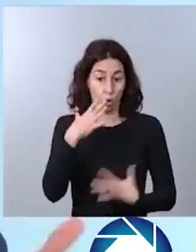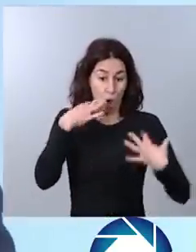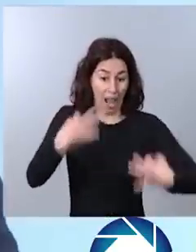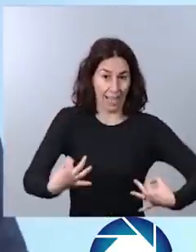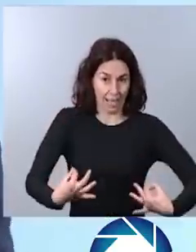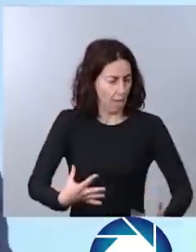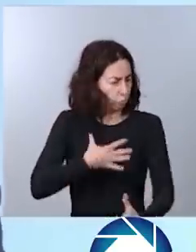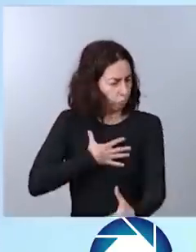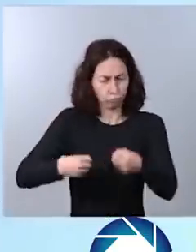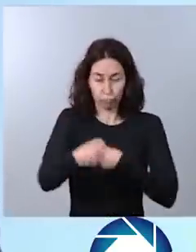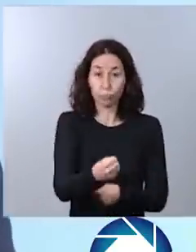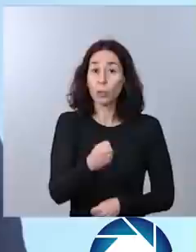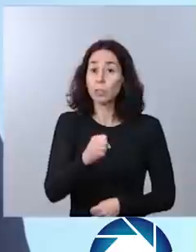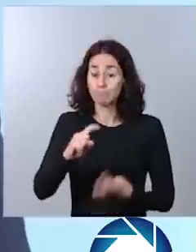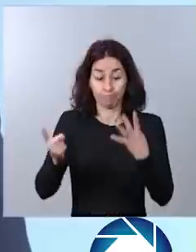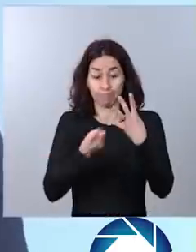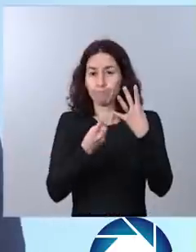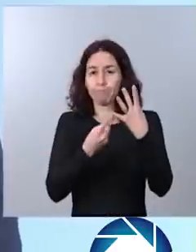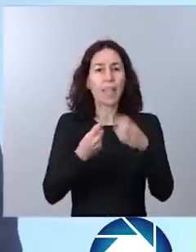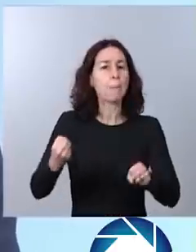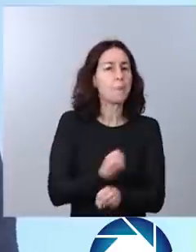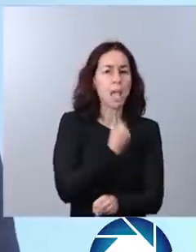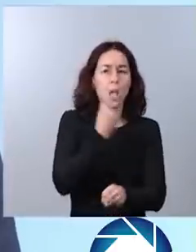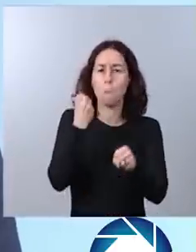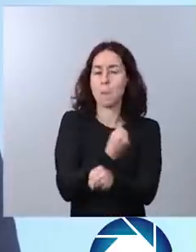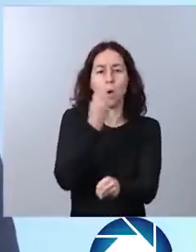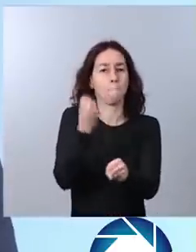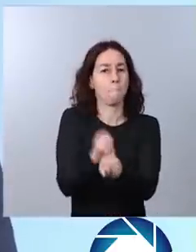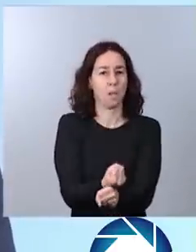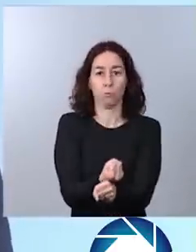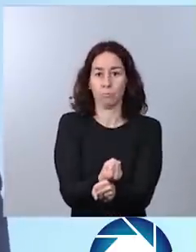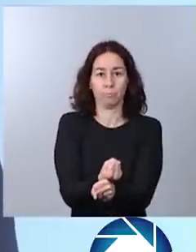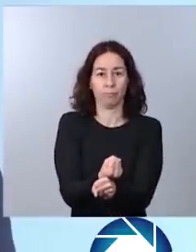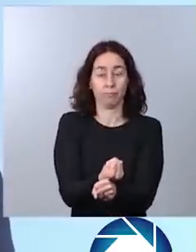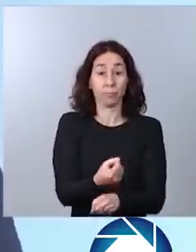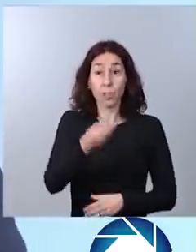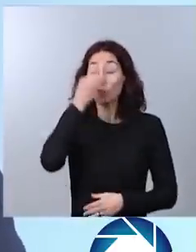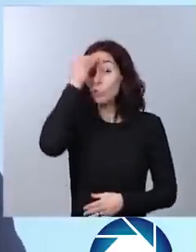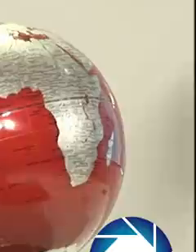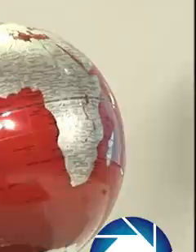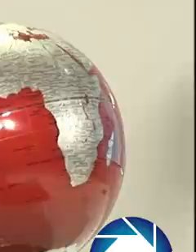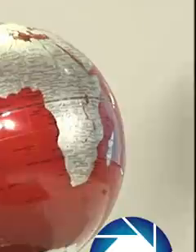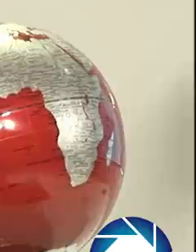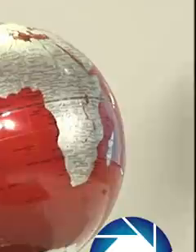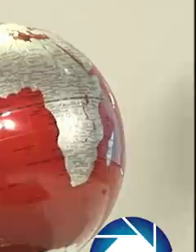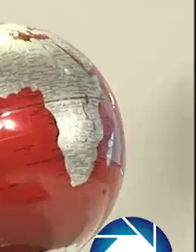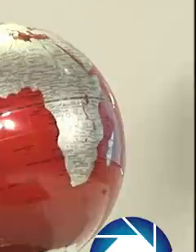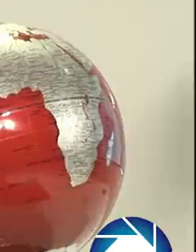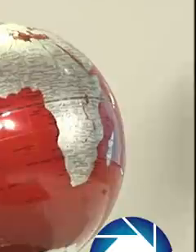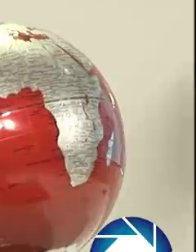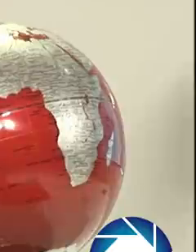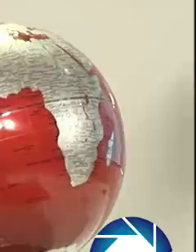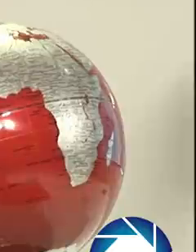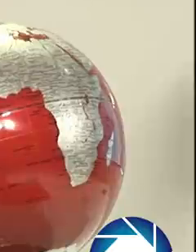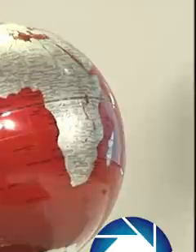Primo de Rivera, hombre. Un poco de verdad, un poco de respeto a los españoles, señor. Carmen, muchísimas gracias por